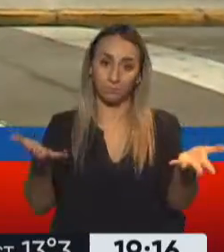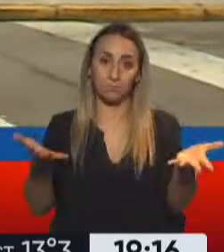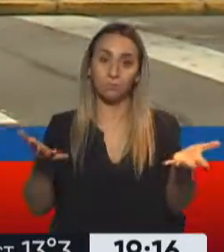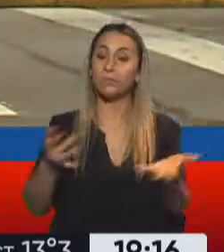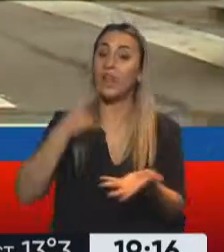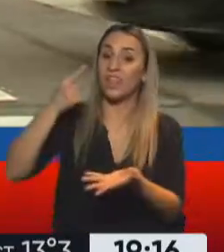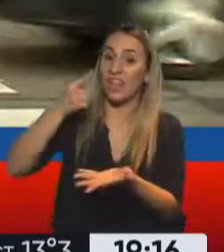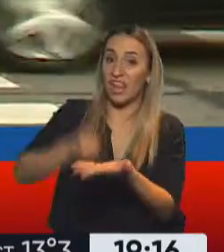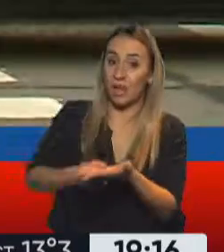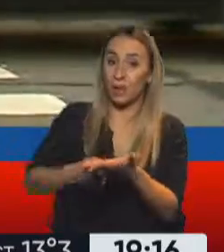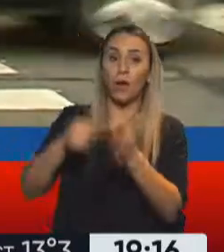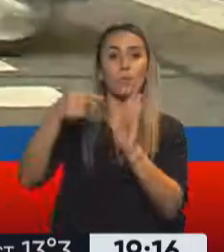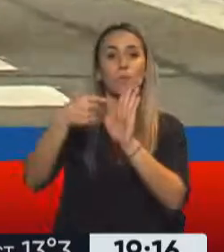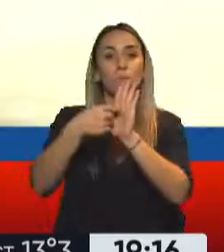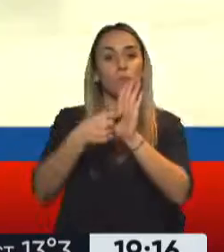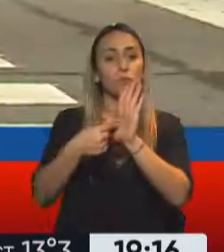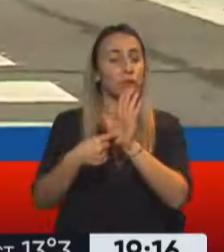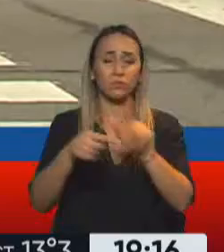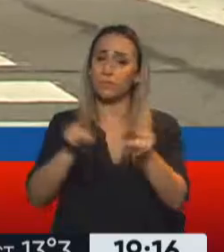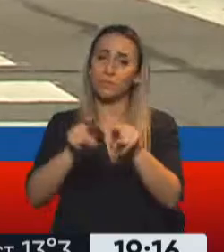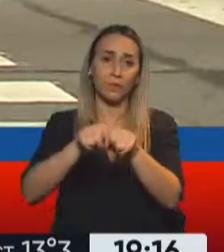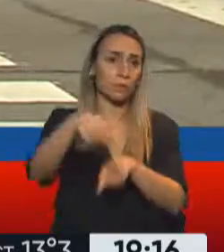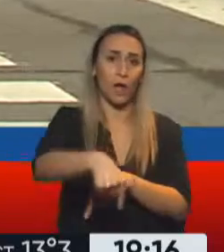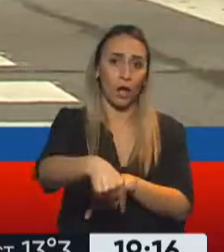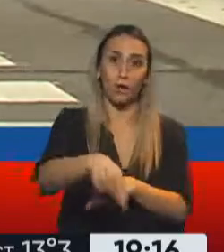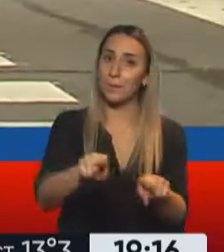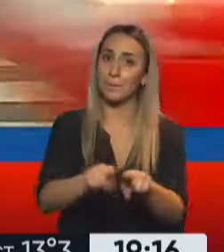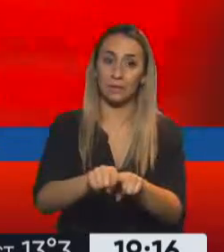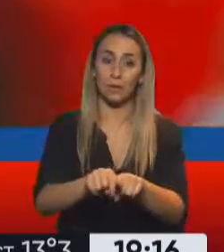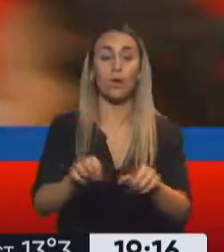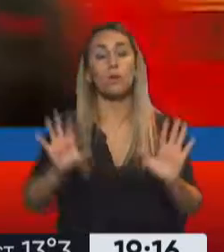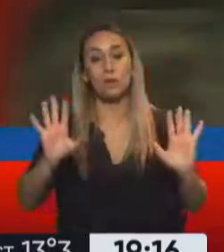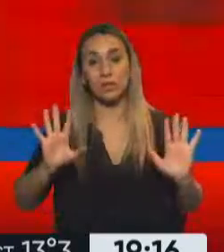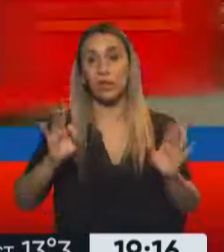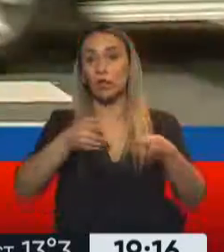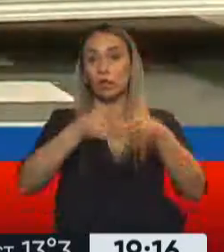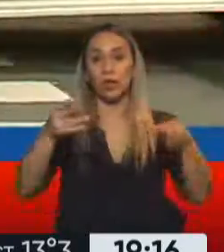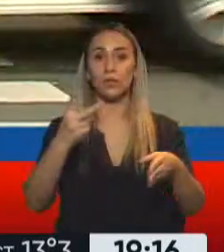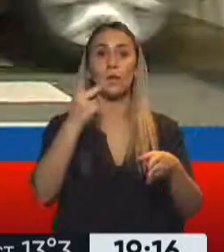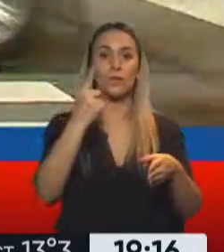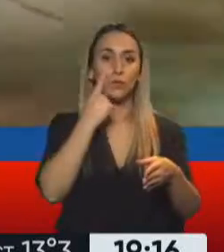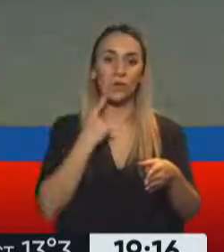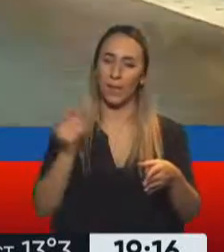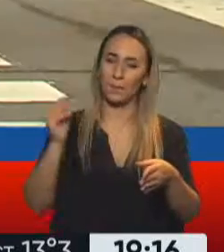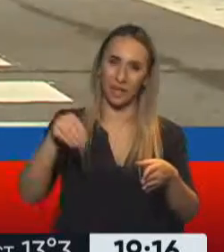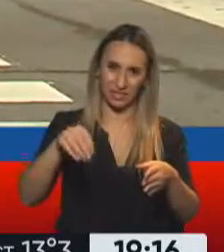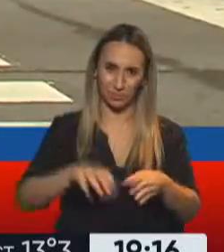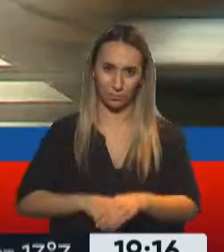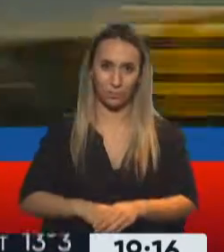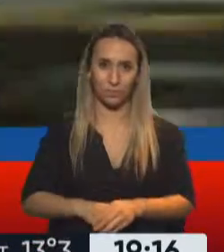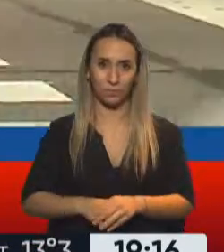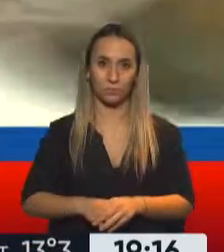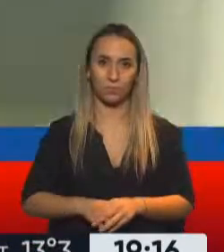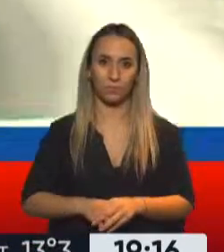serían exactamente las mismas y posiblemente por 21 días más. Me estoy refiriendo a